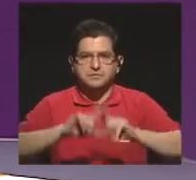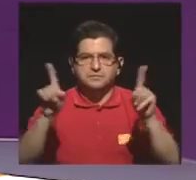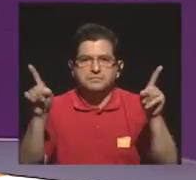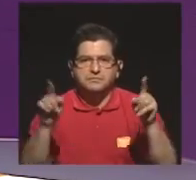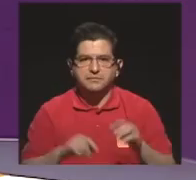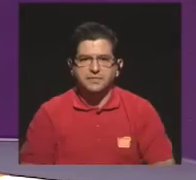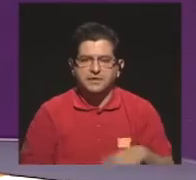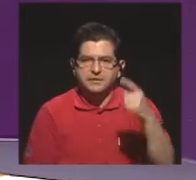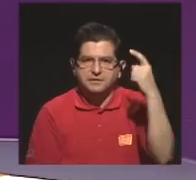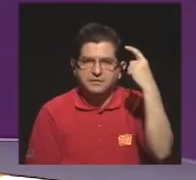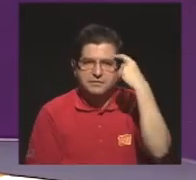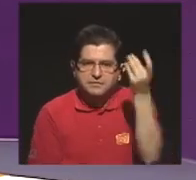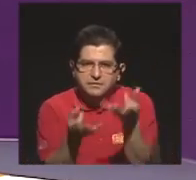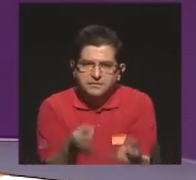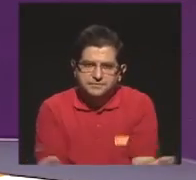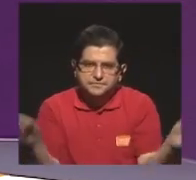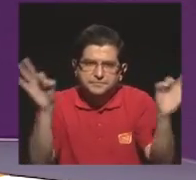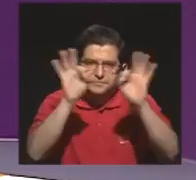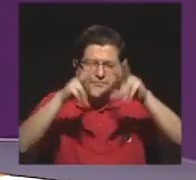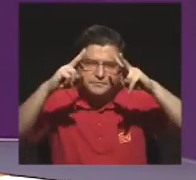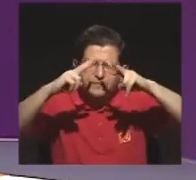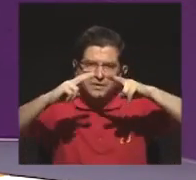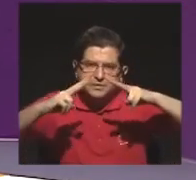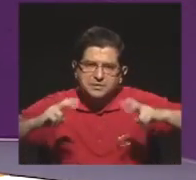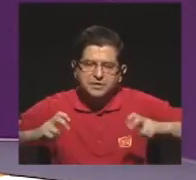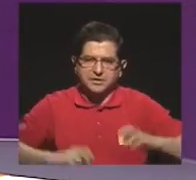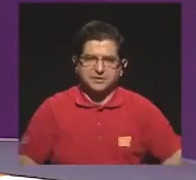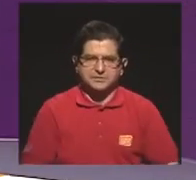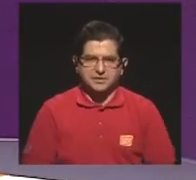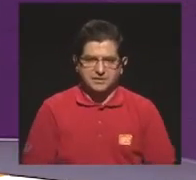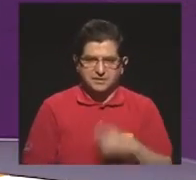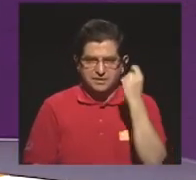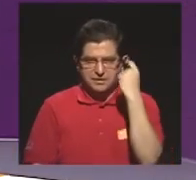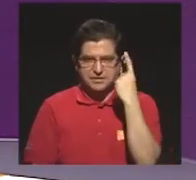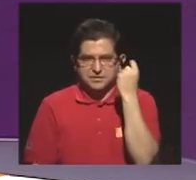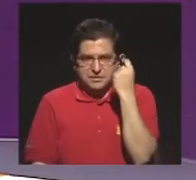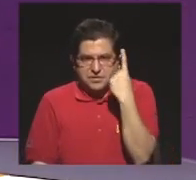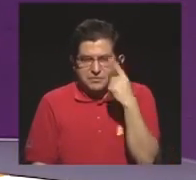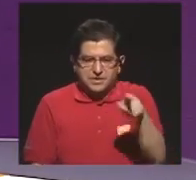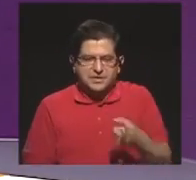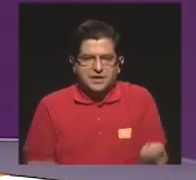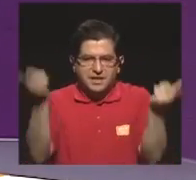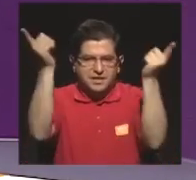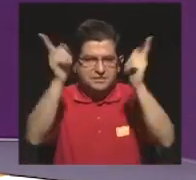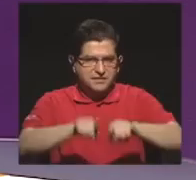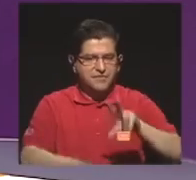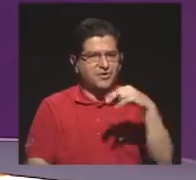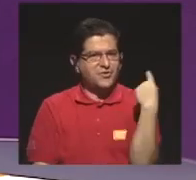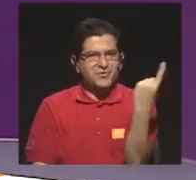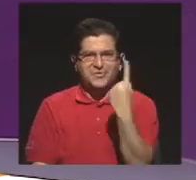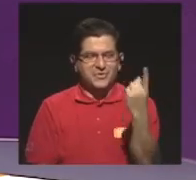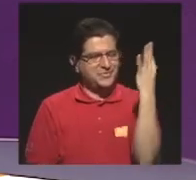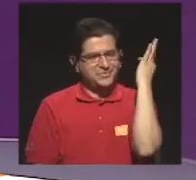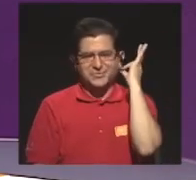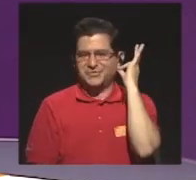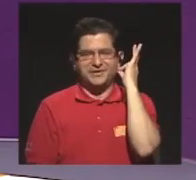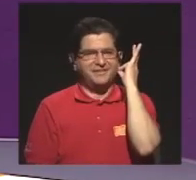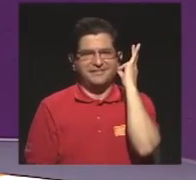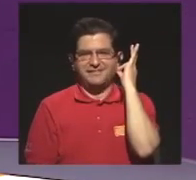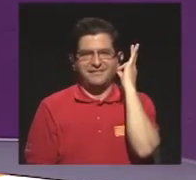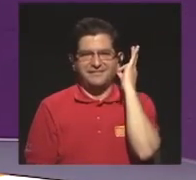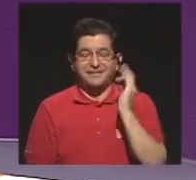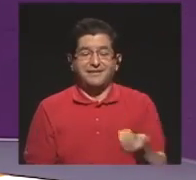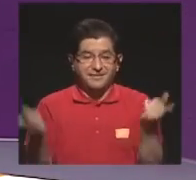sentido, digamos, es importante el análisis? En entender que esto es un fenómeno no solamente de las mujeres, es un